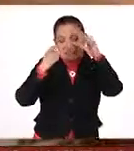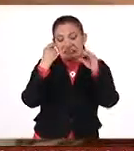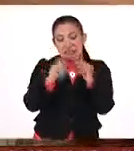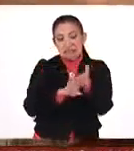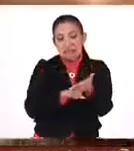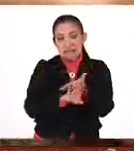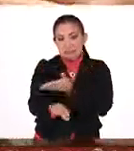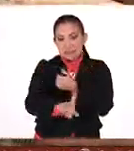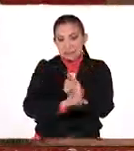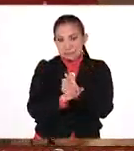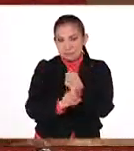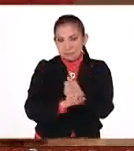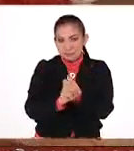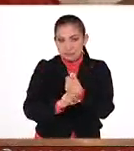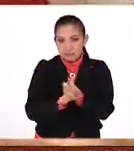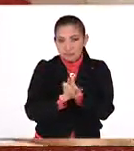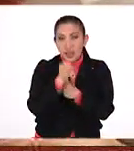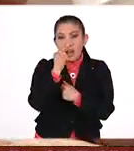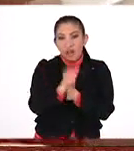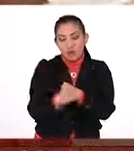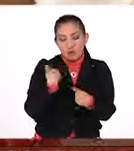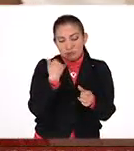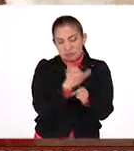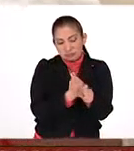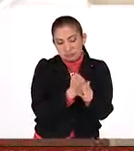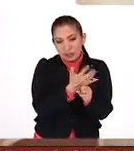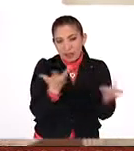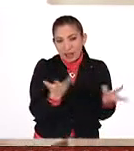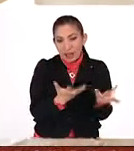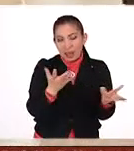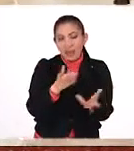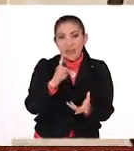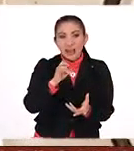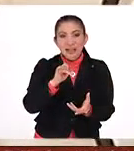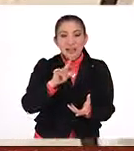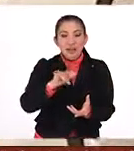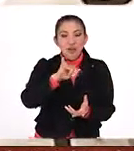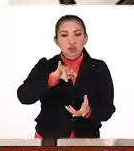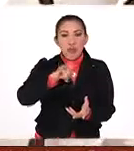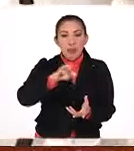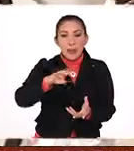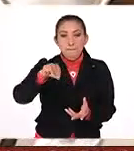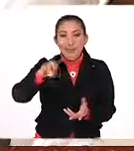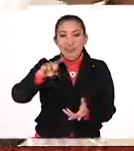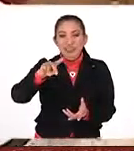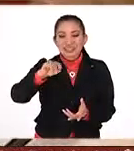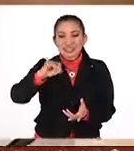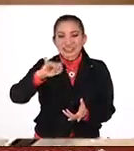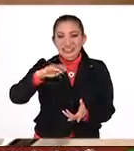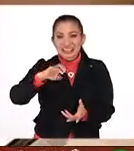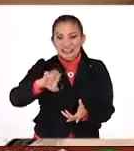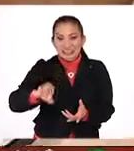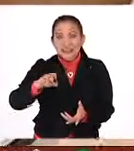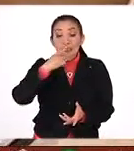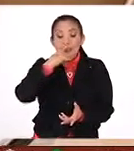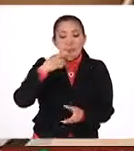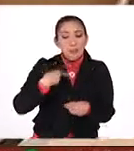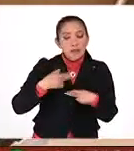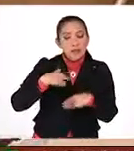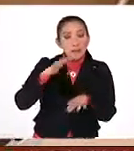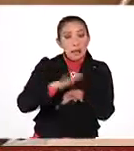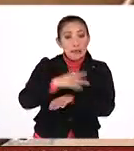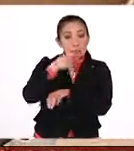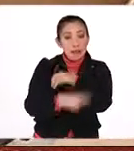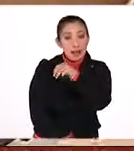la prevención del problema en un estudio realizado por the new england journal of medicine' se encontró que las personas con